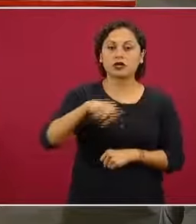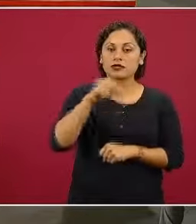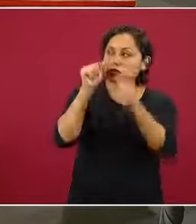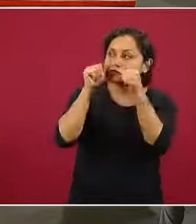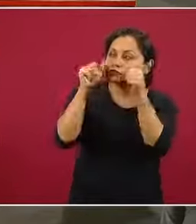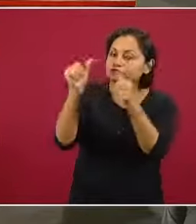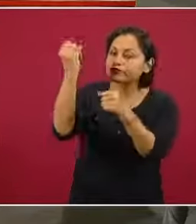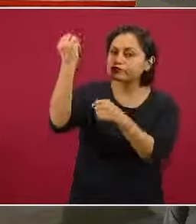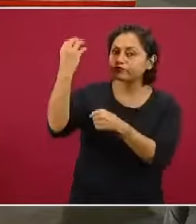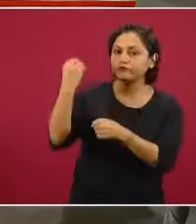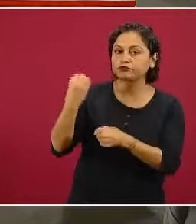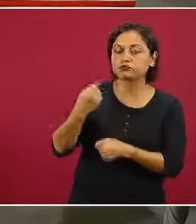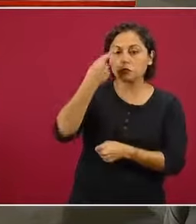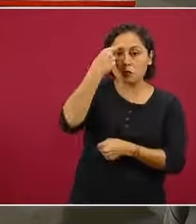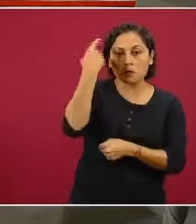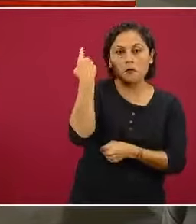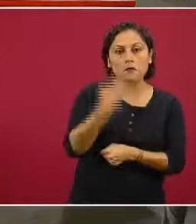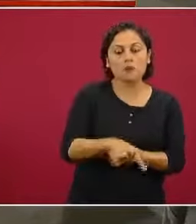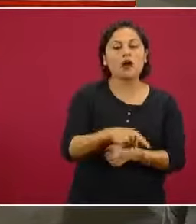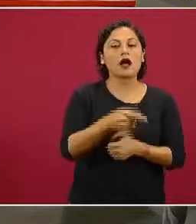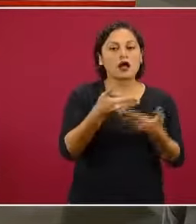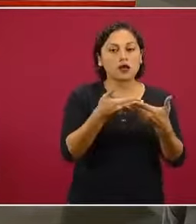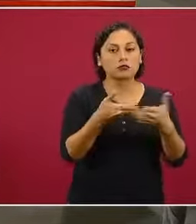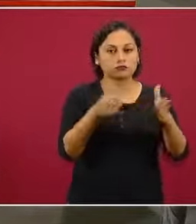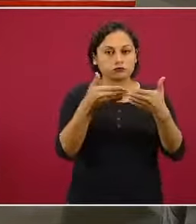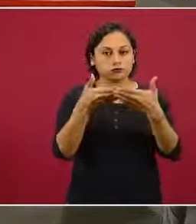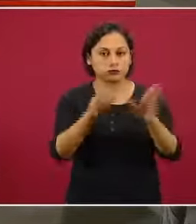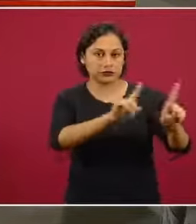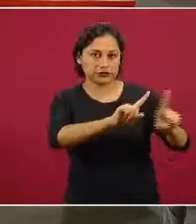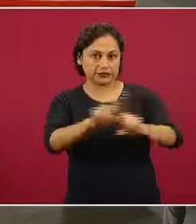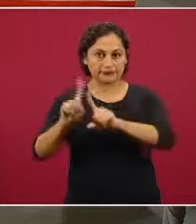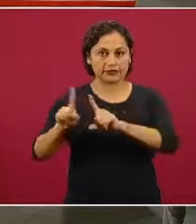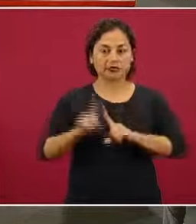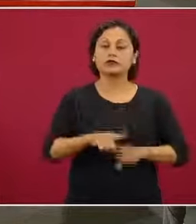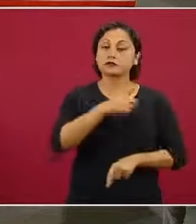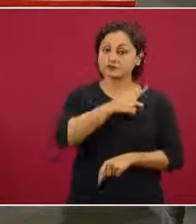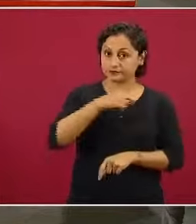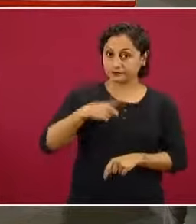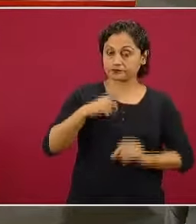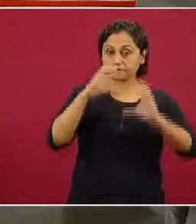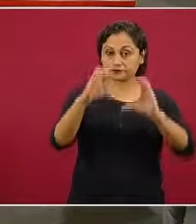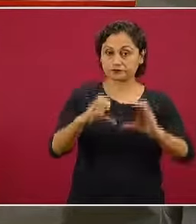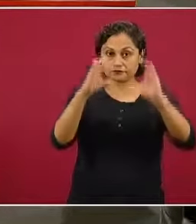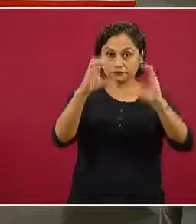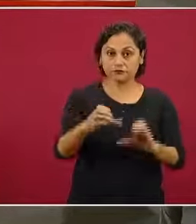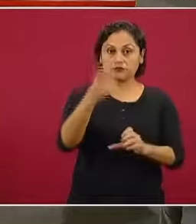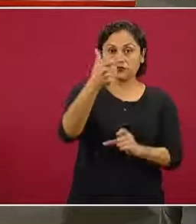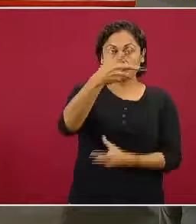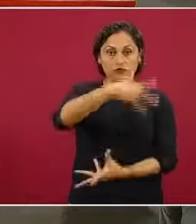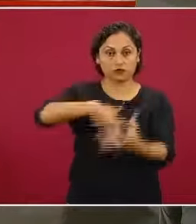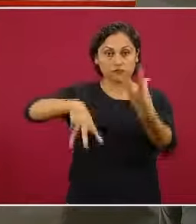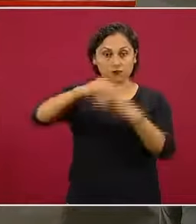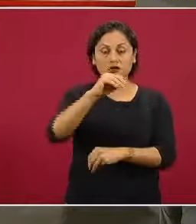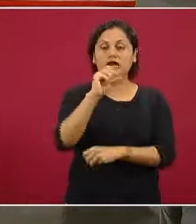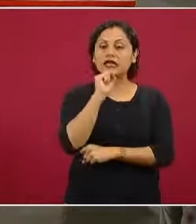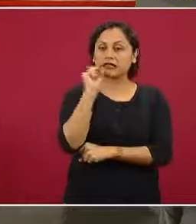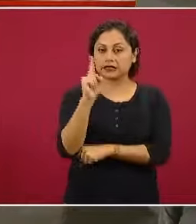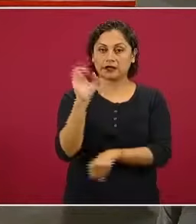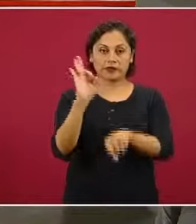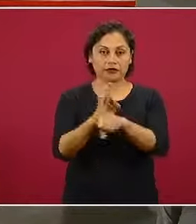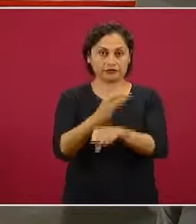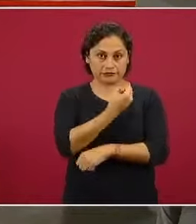actividades económicas para lograr el balance más apropiado entre reactivación económica y protección de la